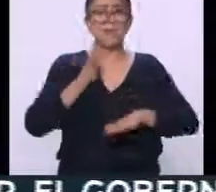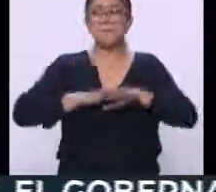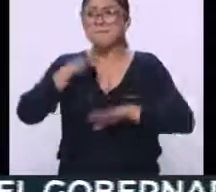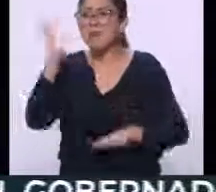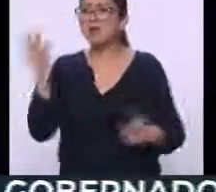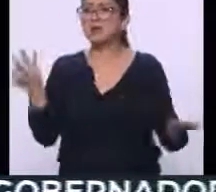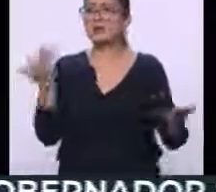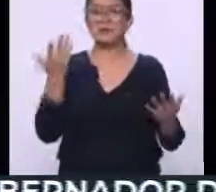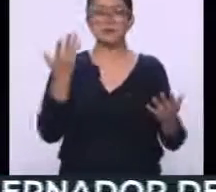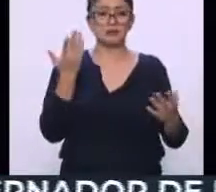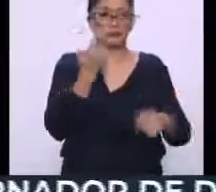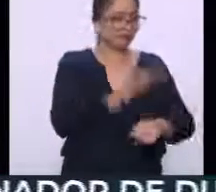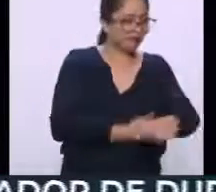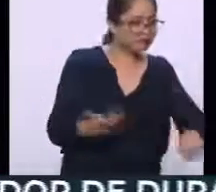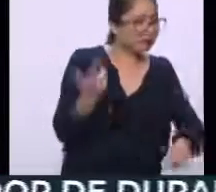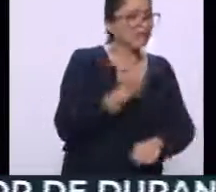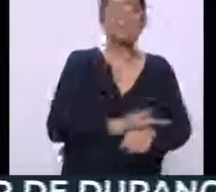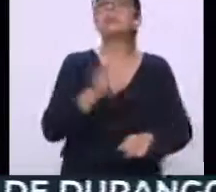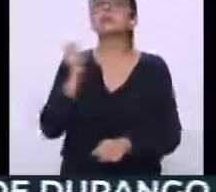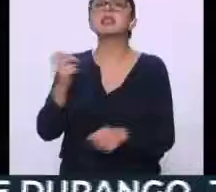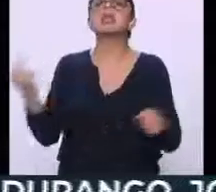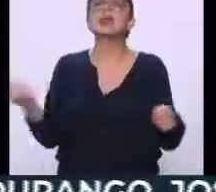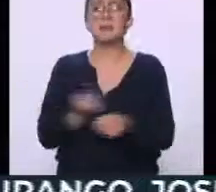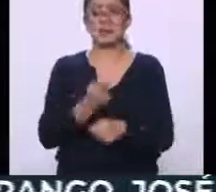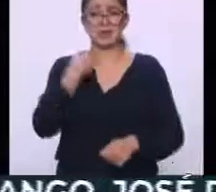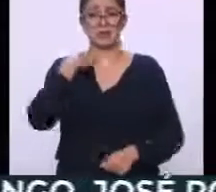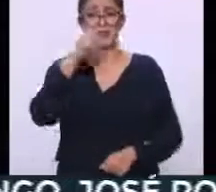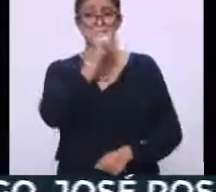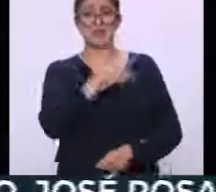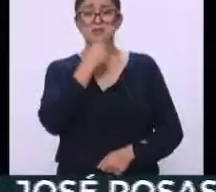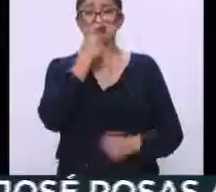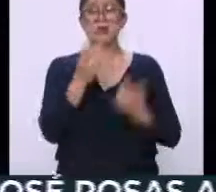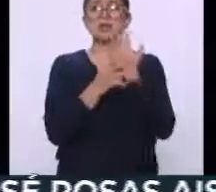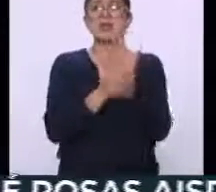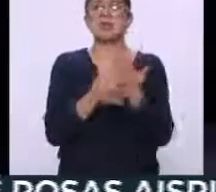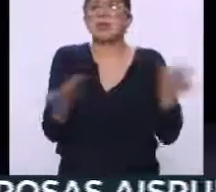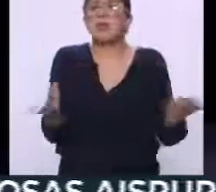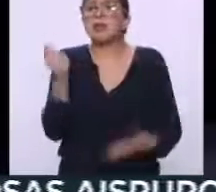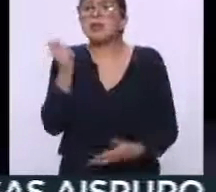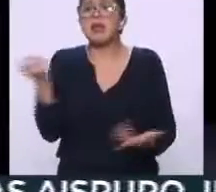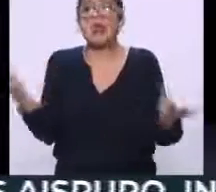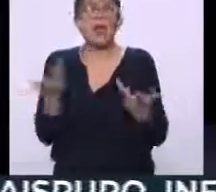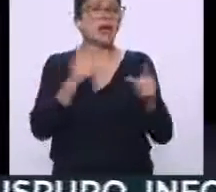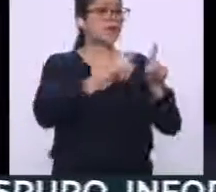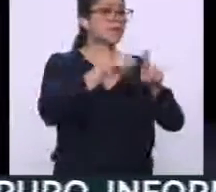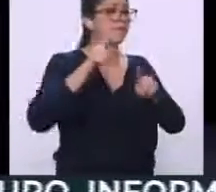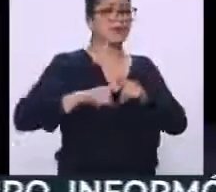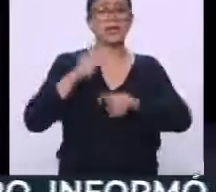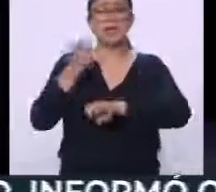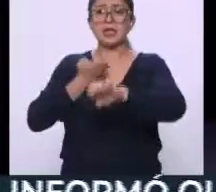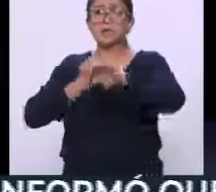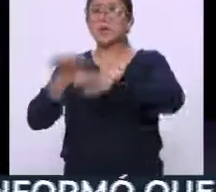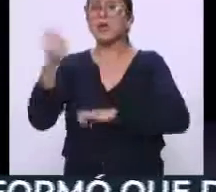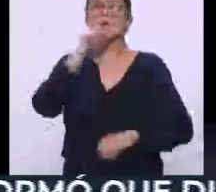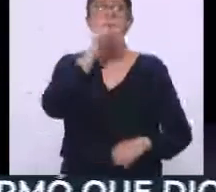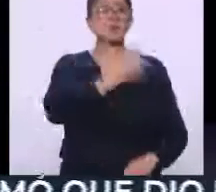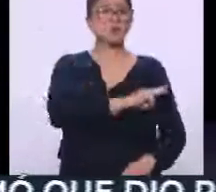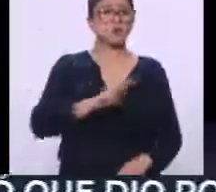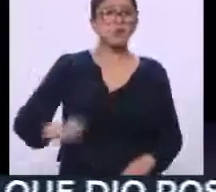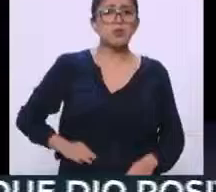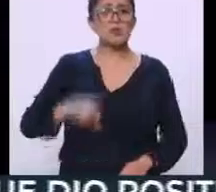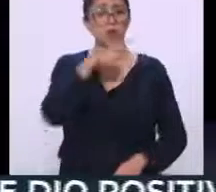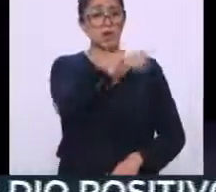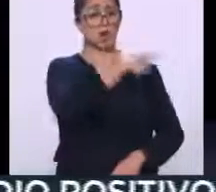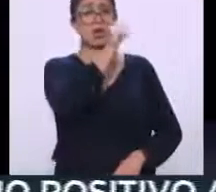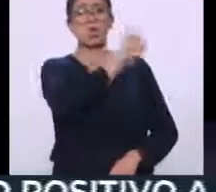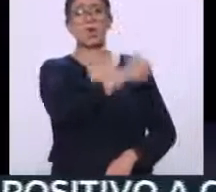que está coja o qué está pasando? Y también ella lo dice allí, qué están haciendo los estados y qué están haciendo los municipios, porque ellos también tienen